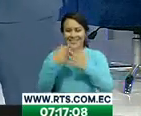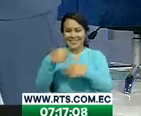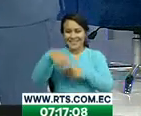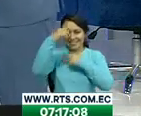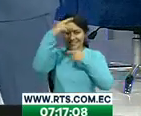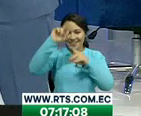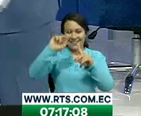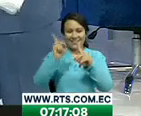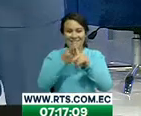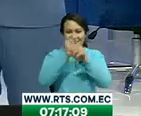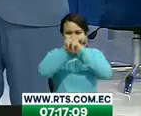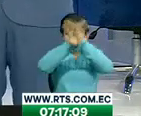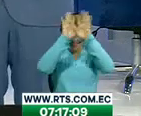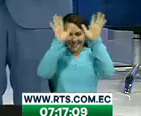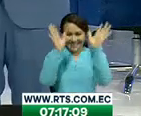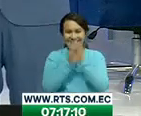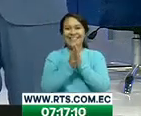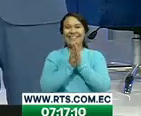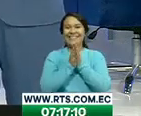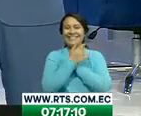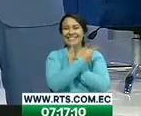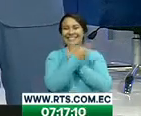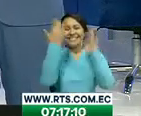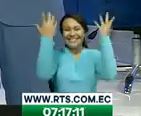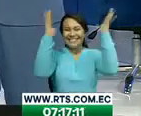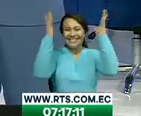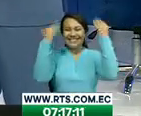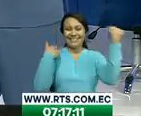noticia Primera Emisión.